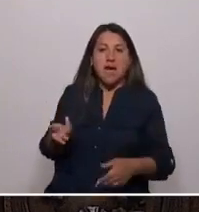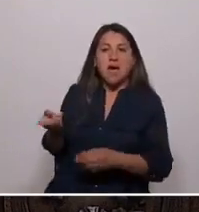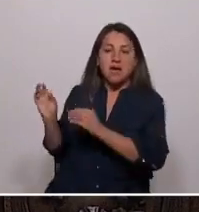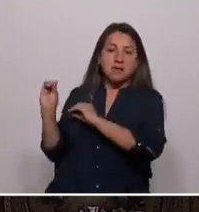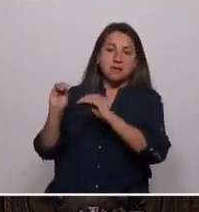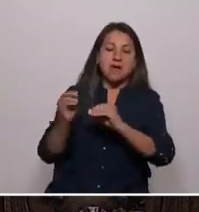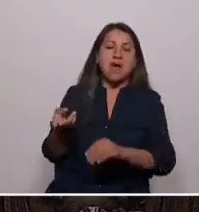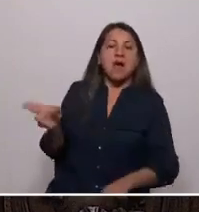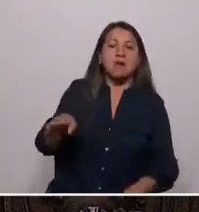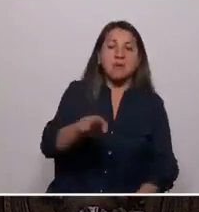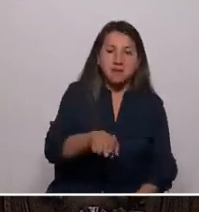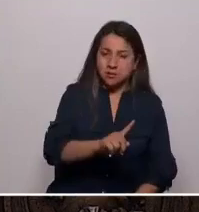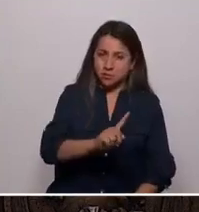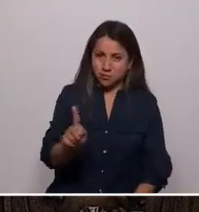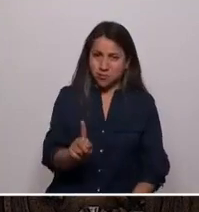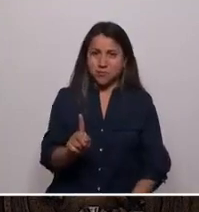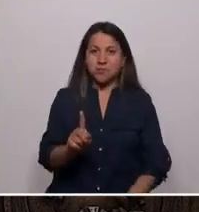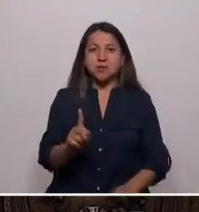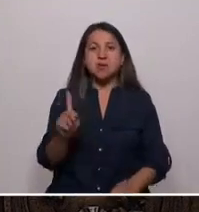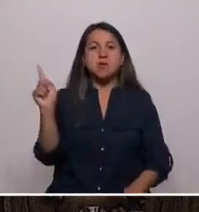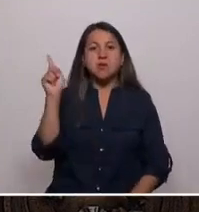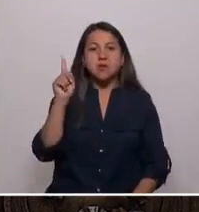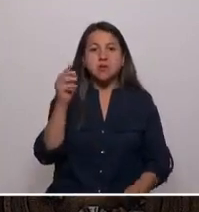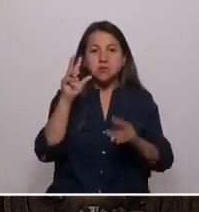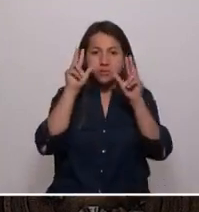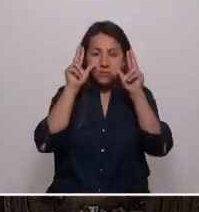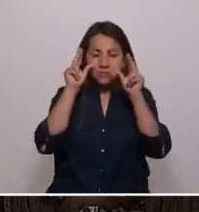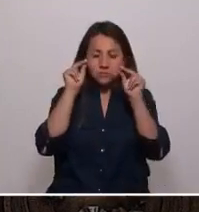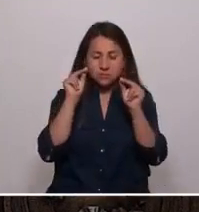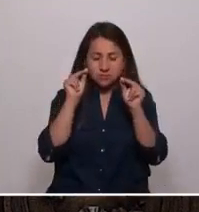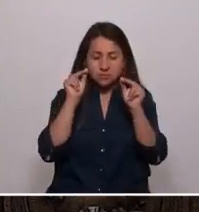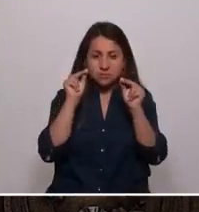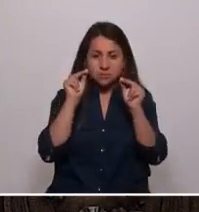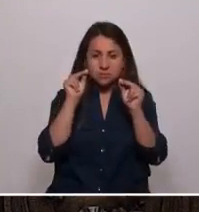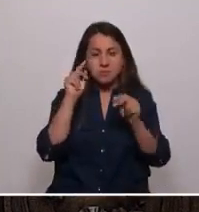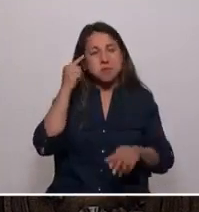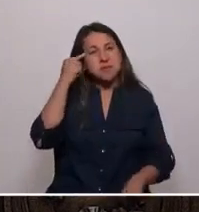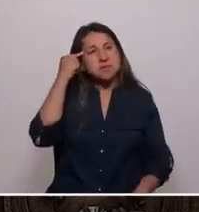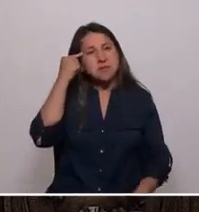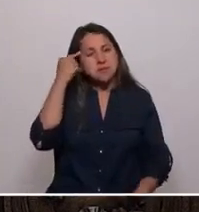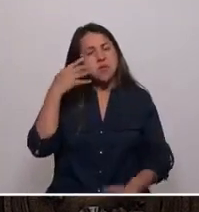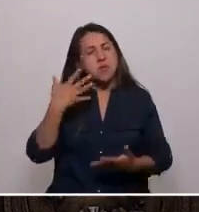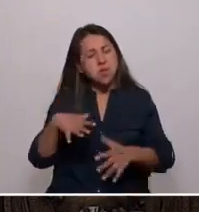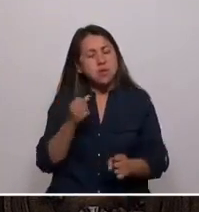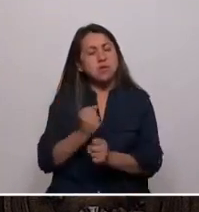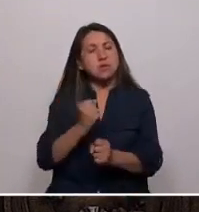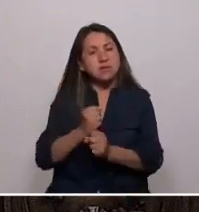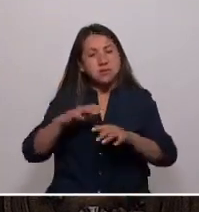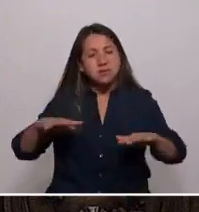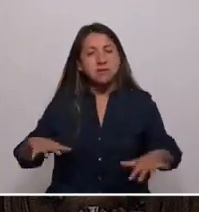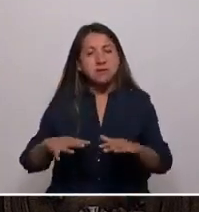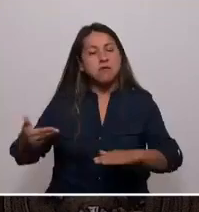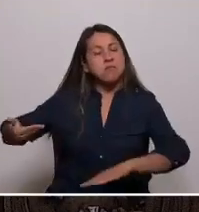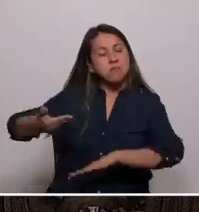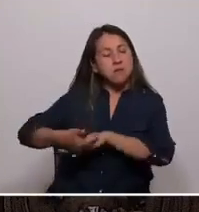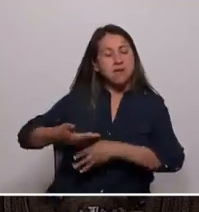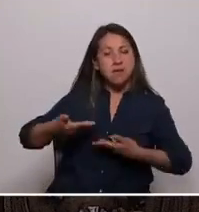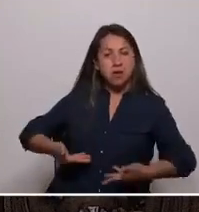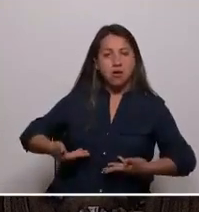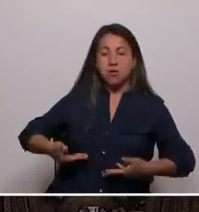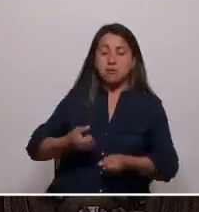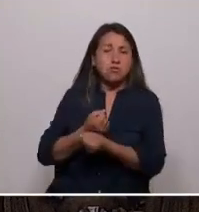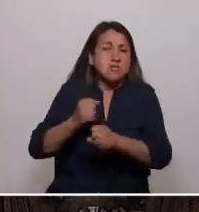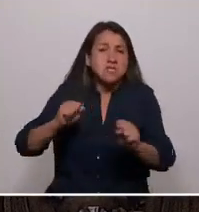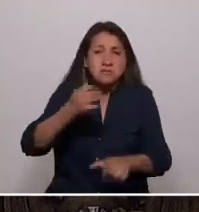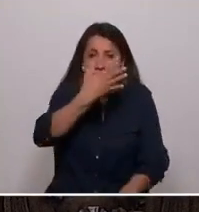errores. Cerremos por un momento los ojos y meditemos sobre la inmensa tarea que Chile nos demanda hoy día. Imposible olvidar